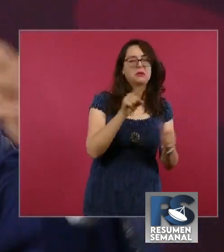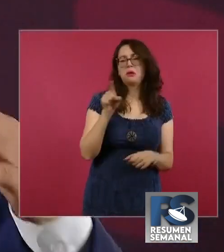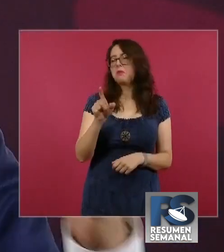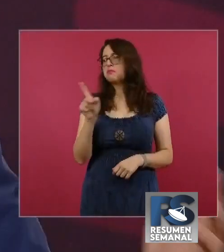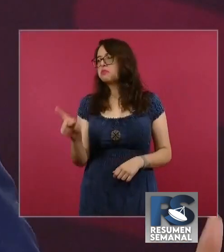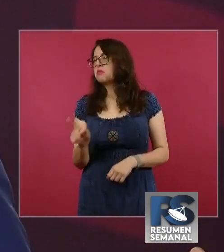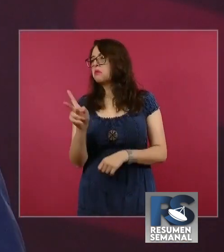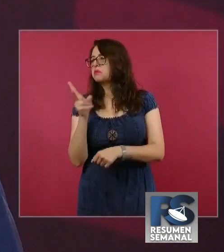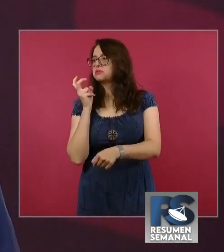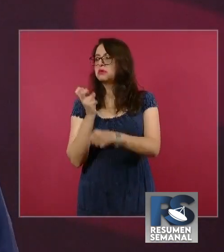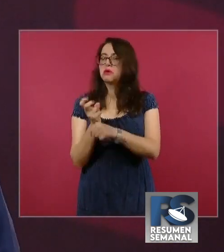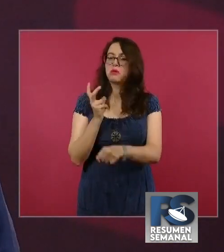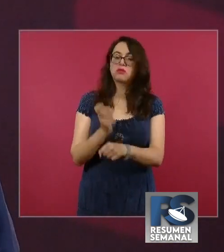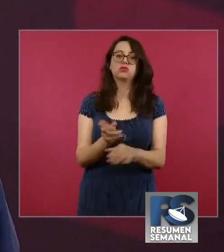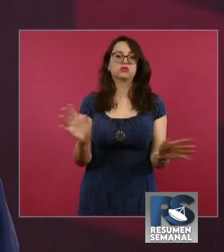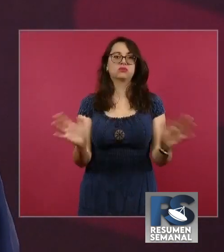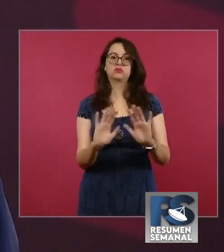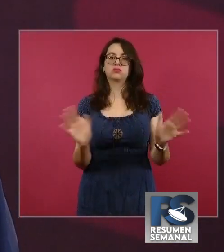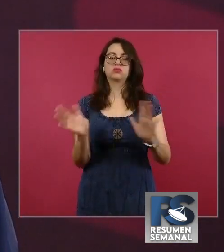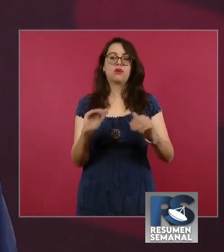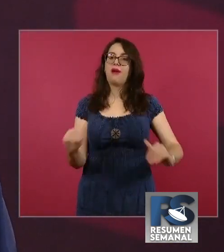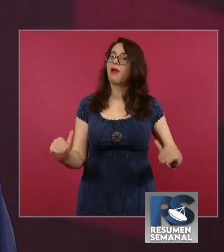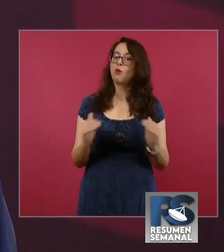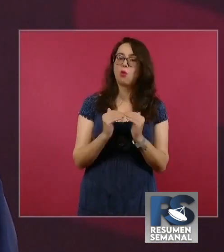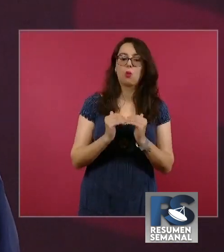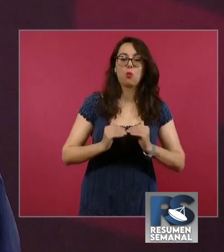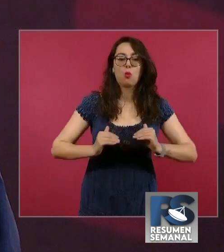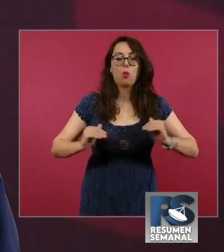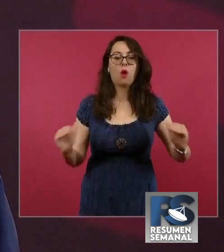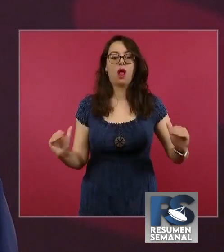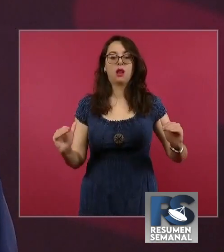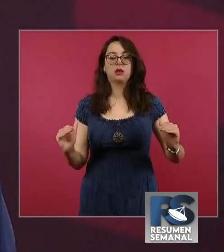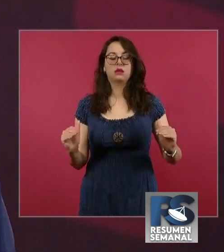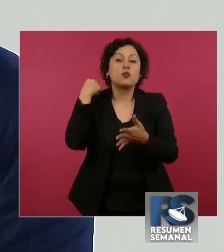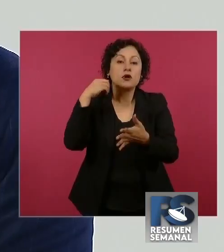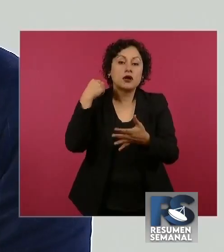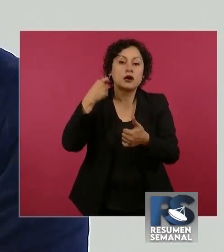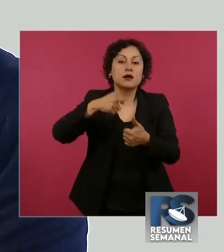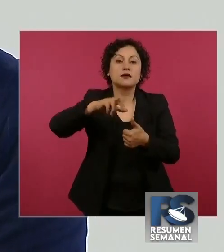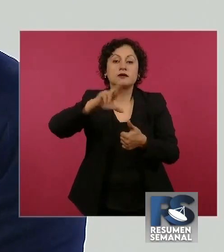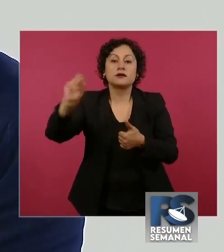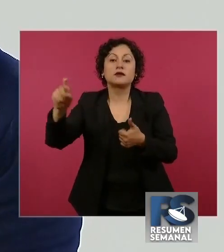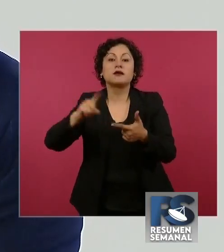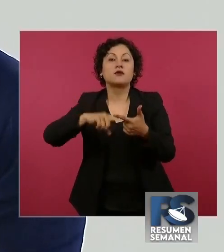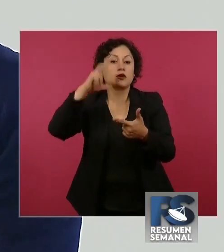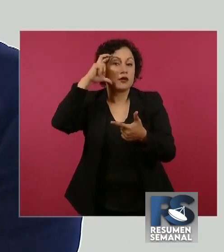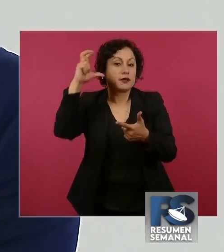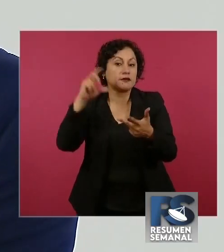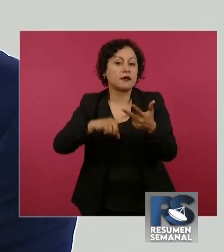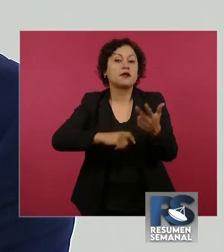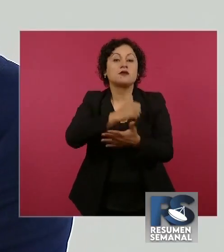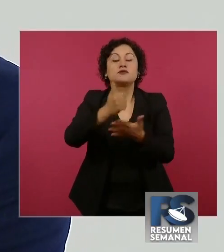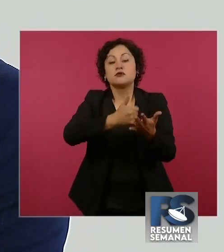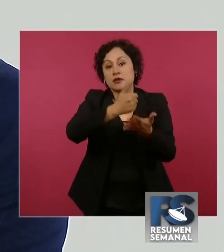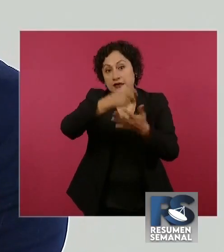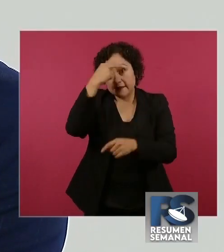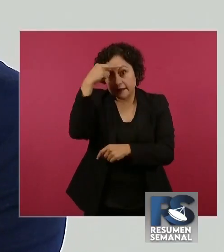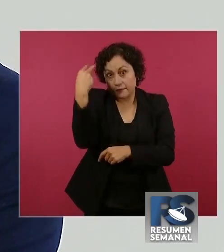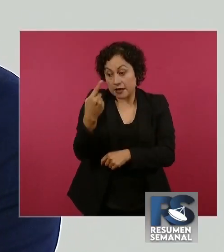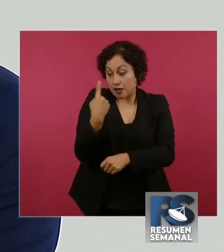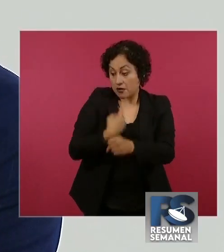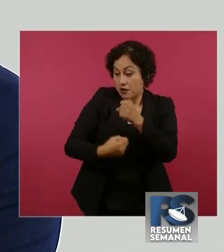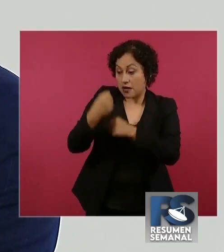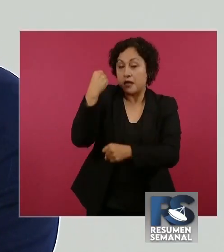mismo derecho a la salud por su parte Zoe Robledo director general del Instituto